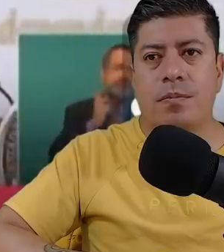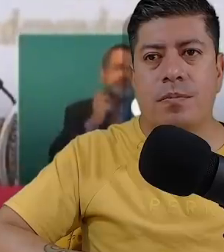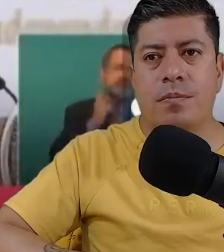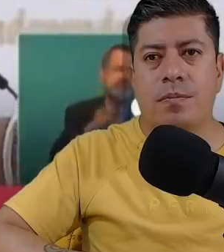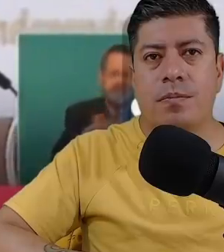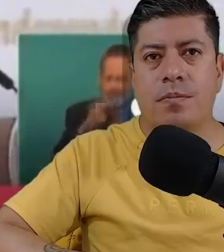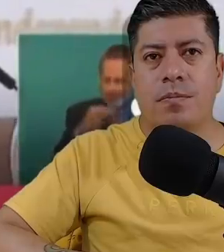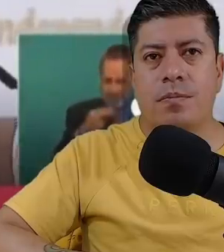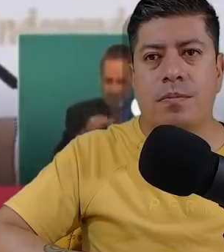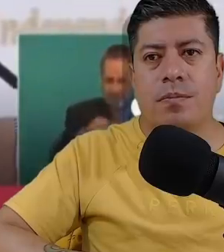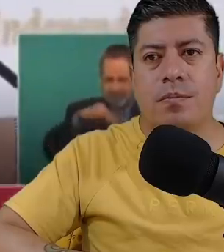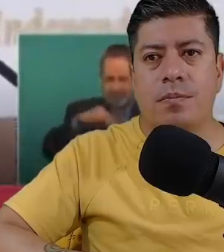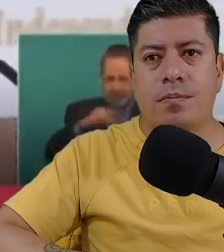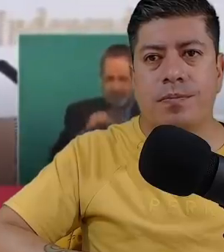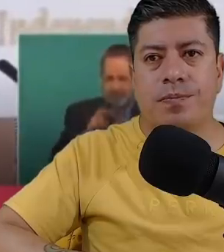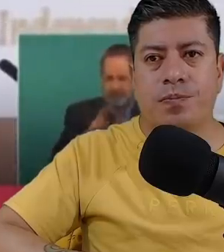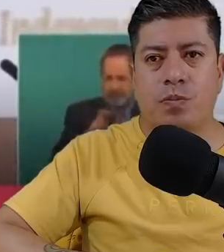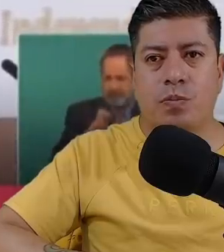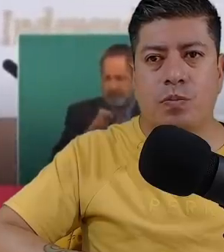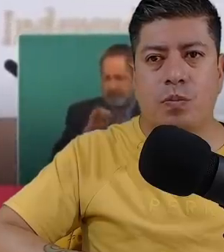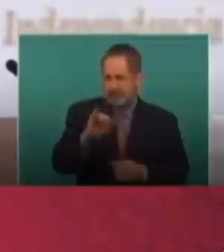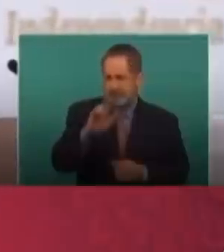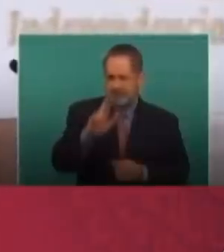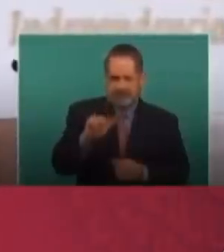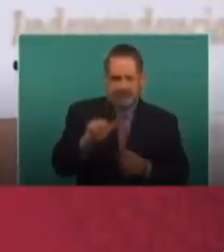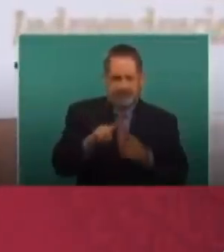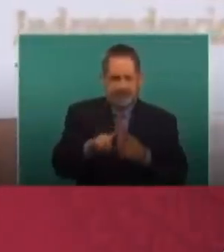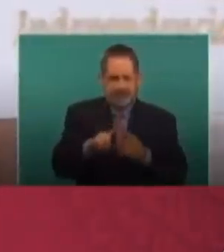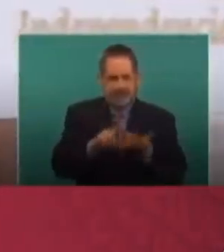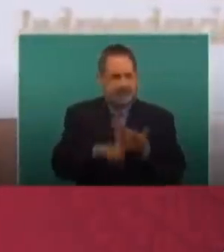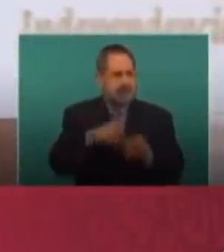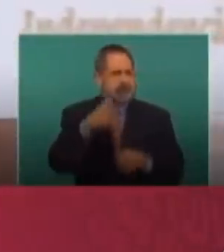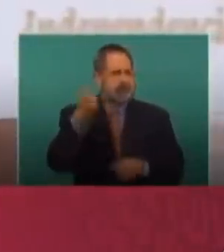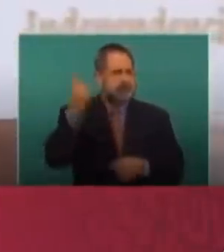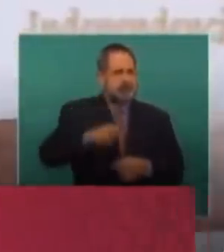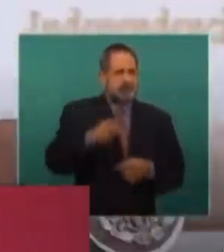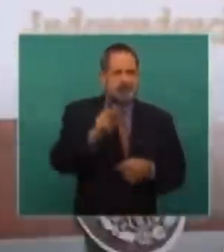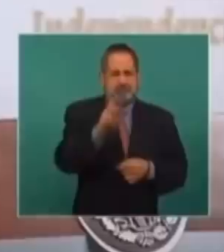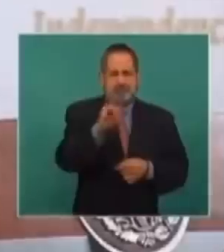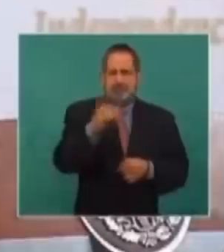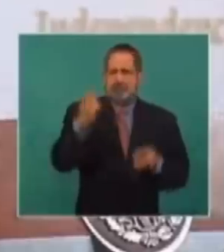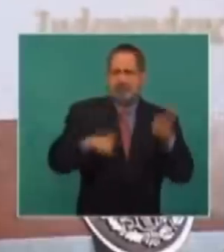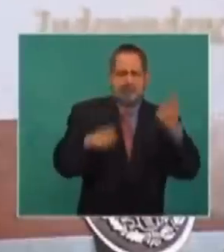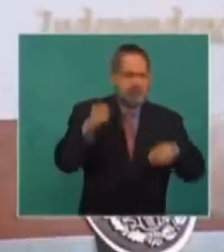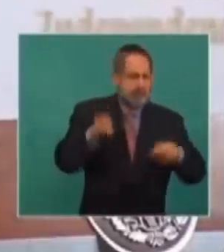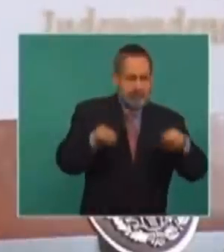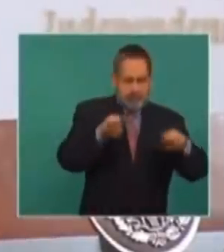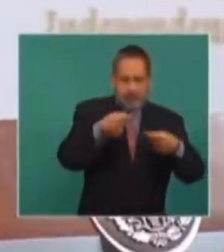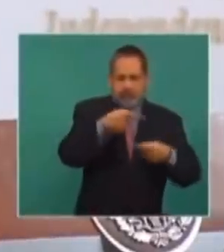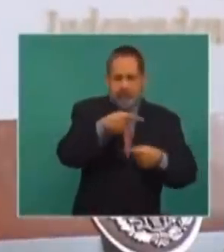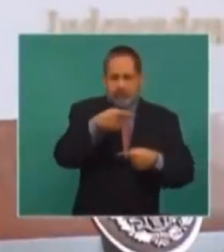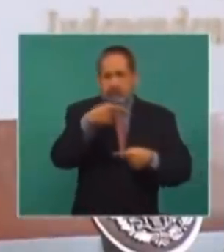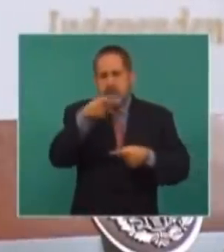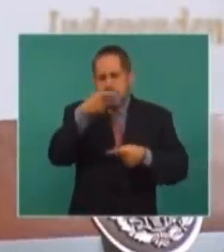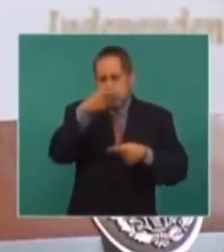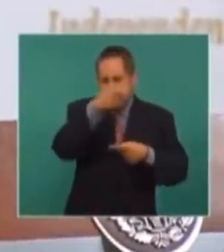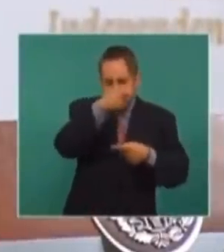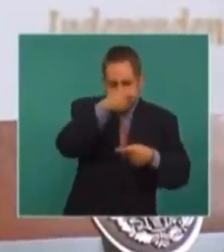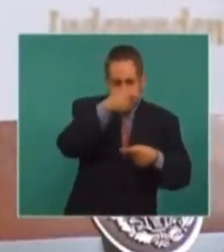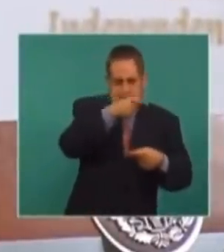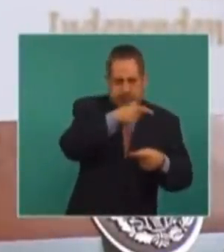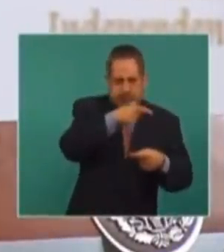señor moreira que es el que y manda en el pri este